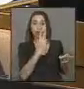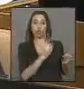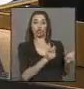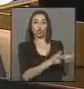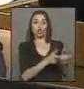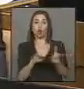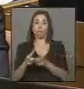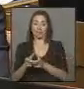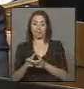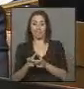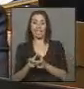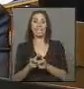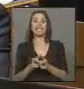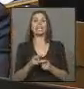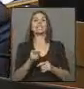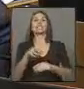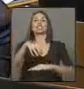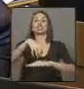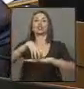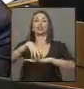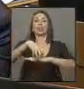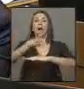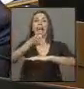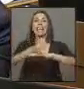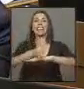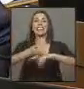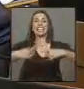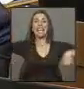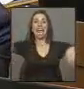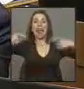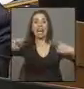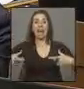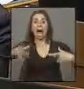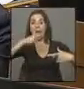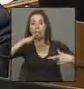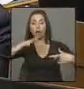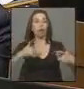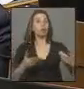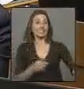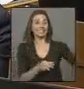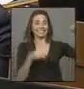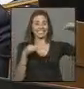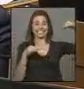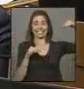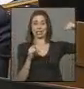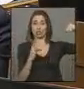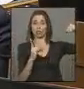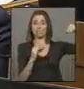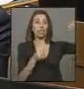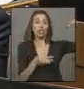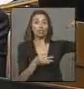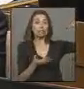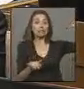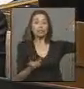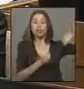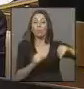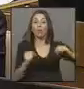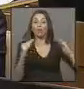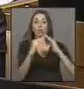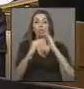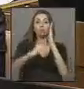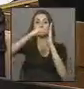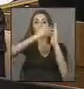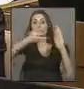comités de Entre Lagos que tienen subsidio en la mano, no han podido materializar la posibilidad de ejecutar obras